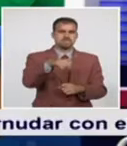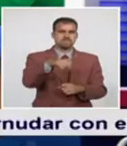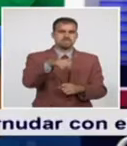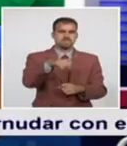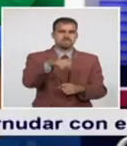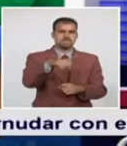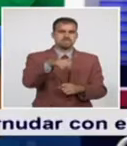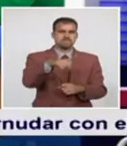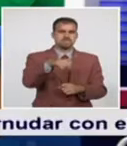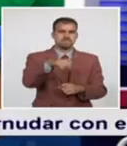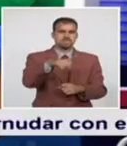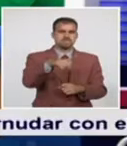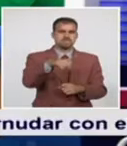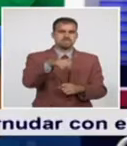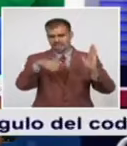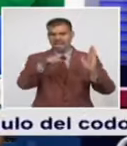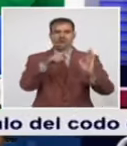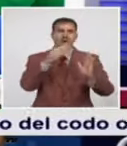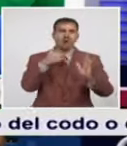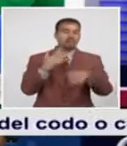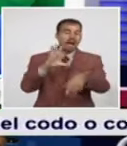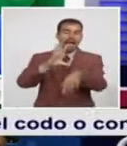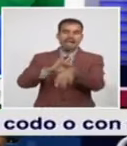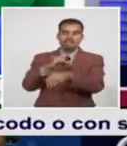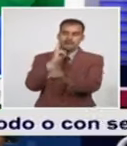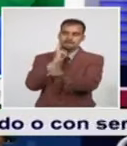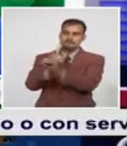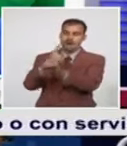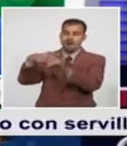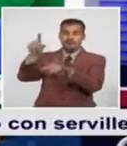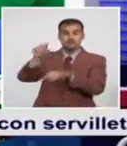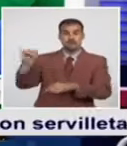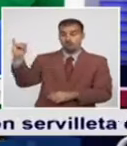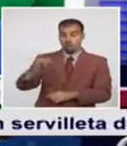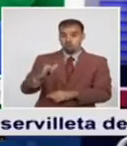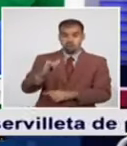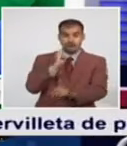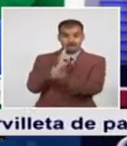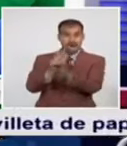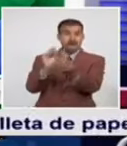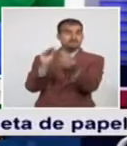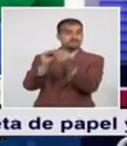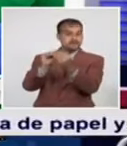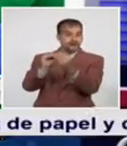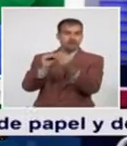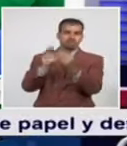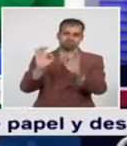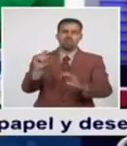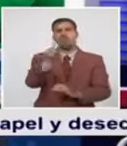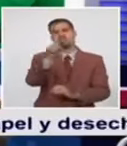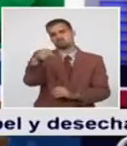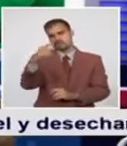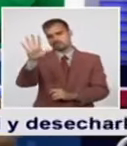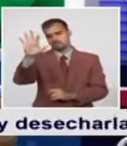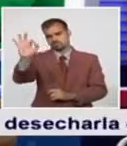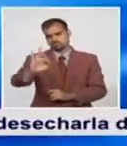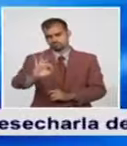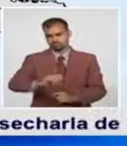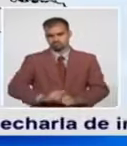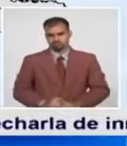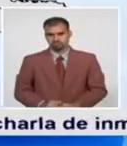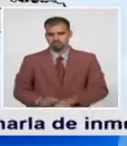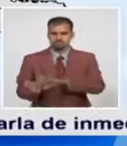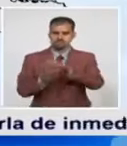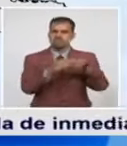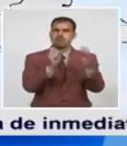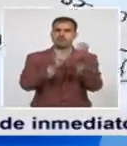con viajeros internacionales, es de un 11,5%. Por provincia, en la